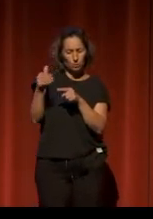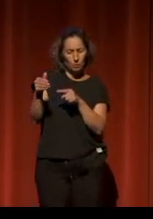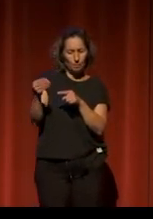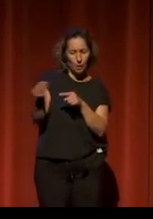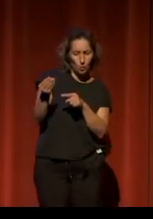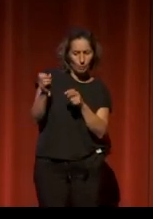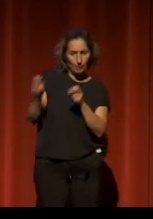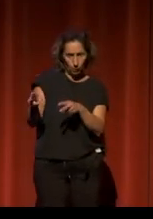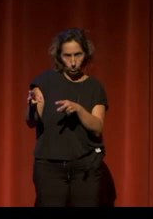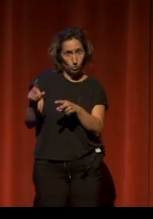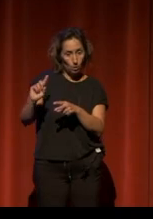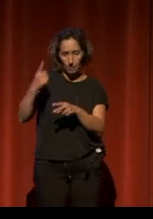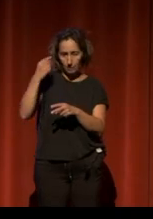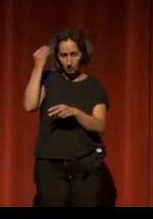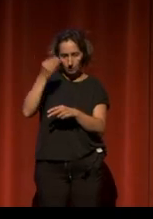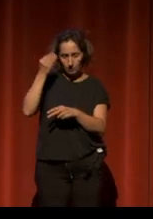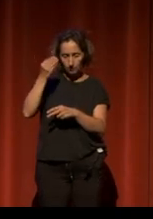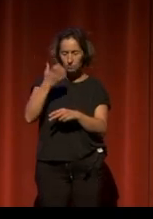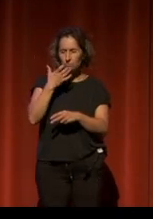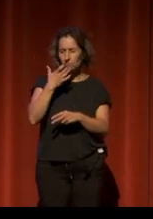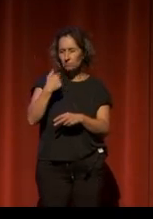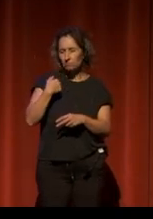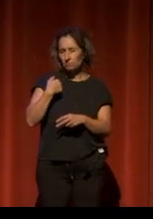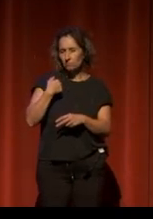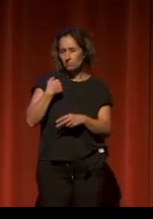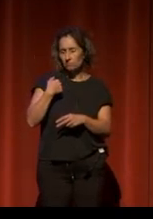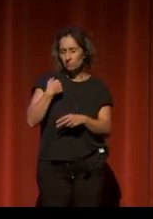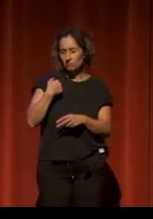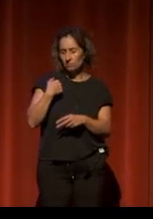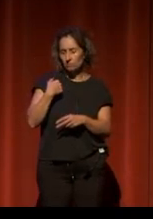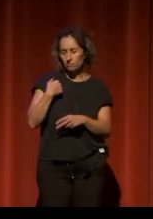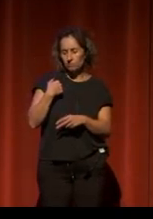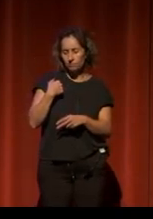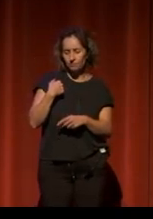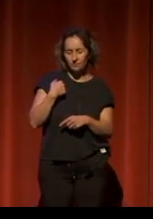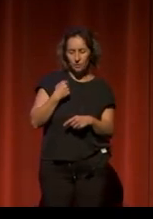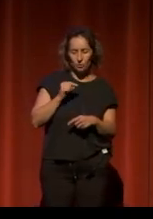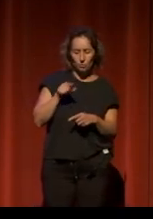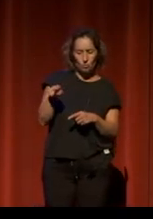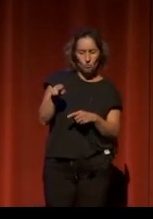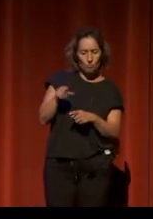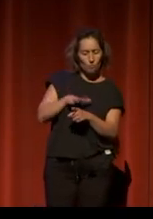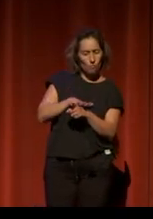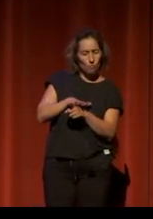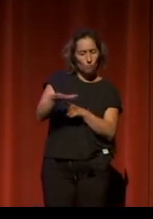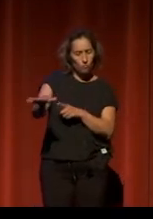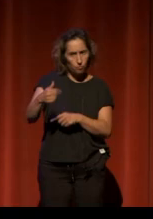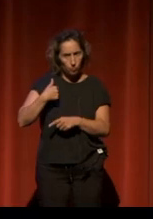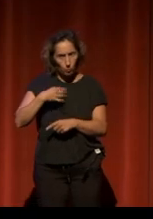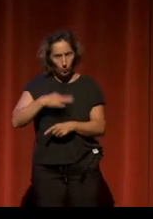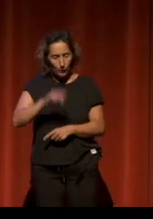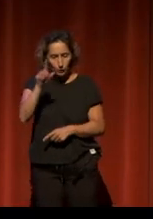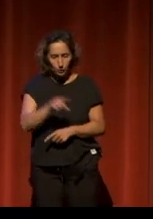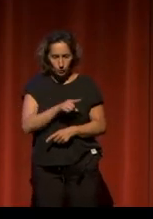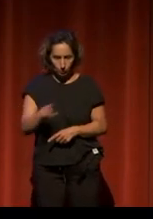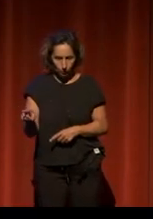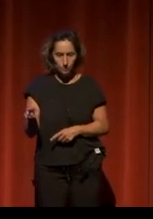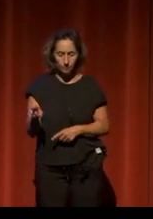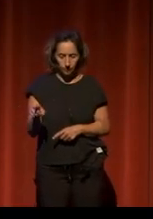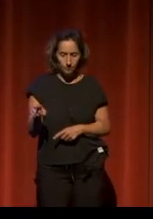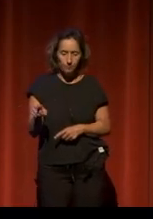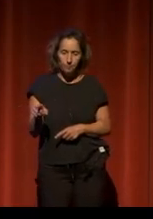lo segundo que pensamos es si yo voy a poder influir en ese futuro no si nosotros vamos a poder